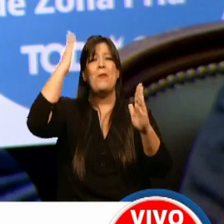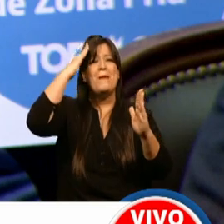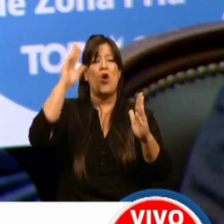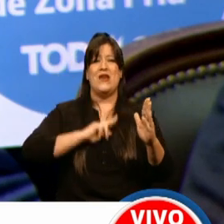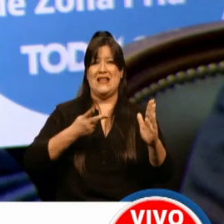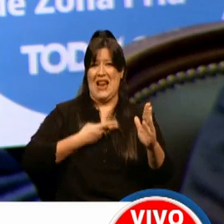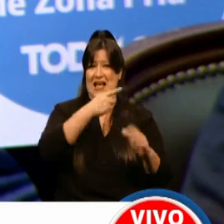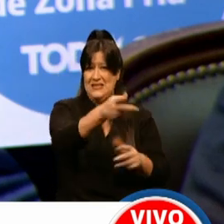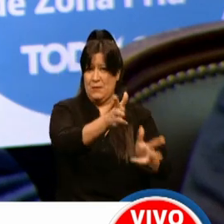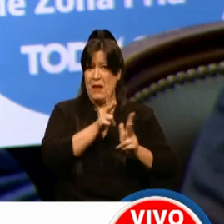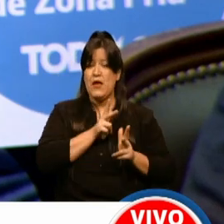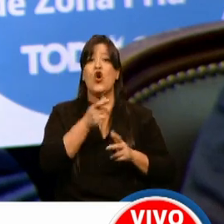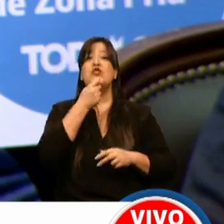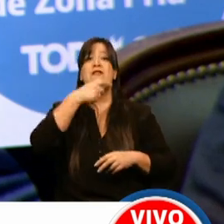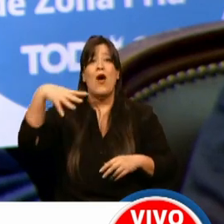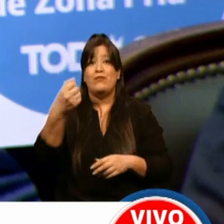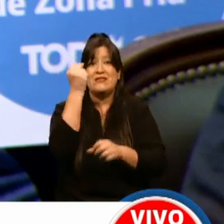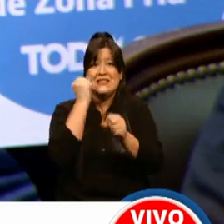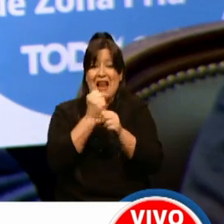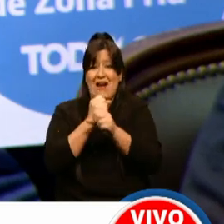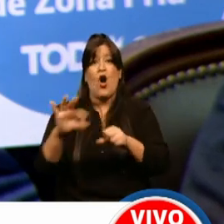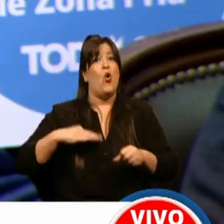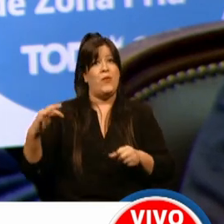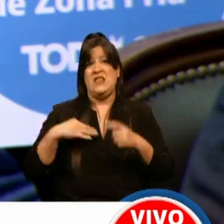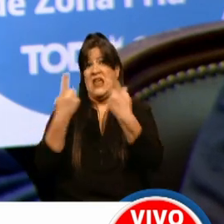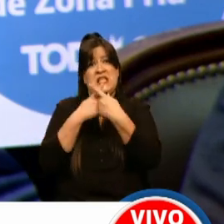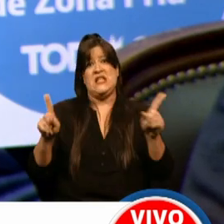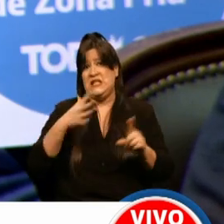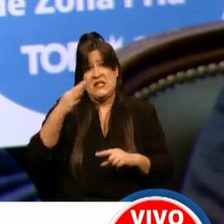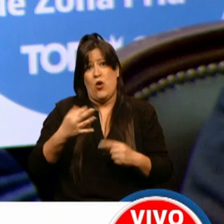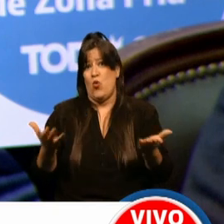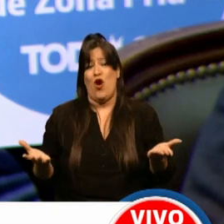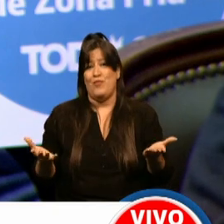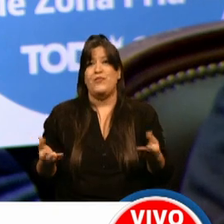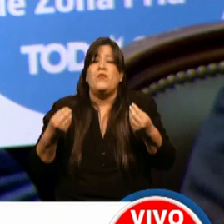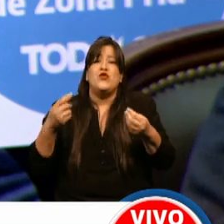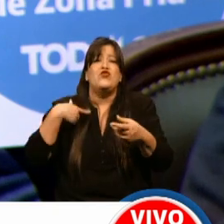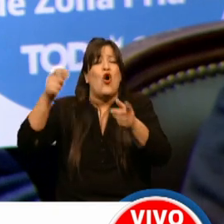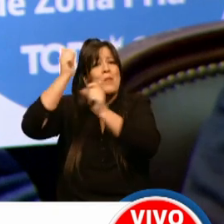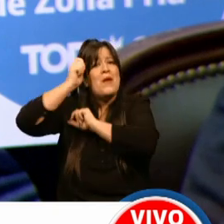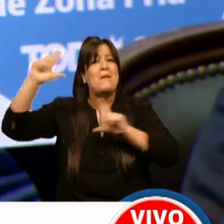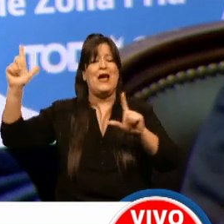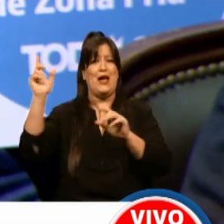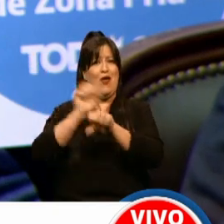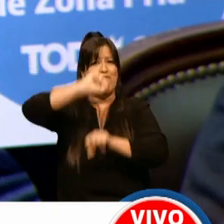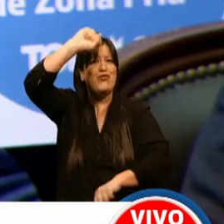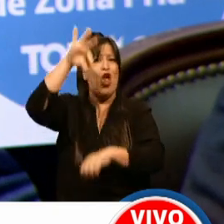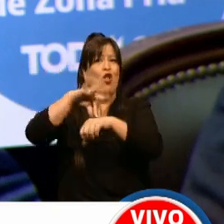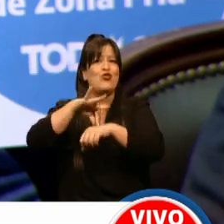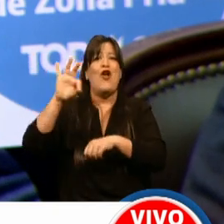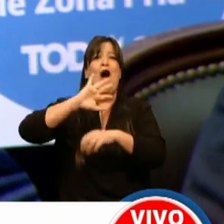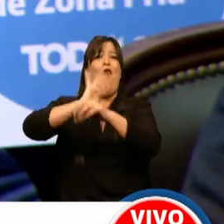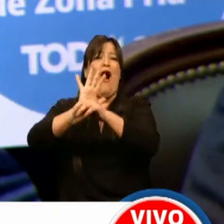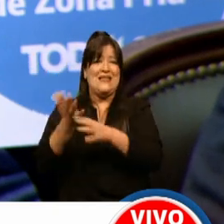de haber tenido trabajo mi vida hubiera sido totalmente diferente me imagino doctora o actriz